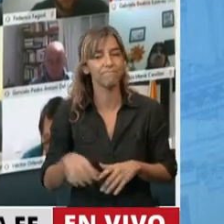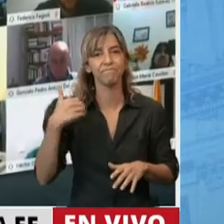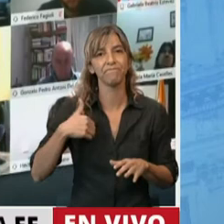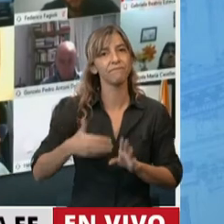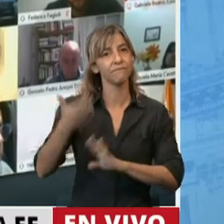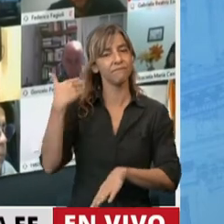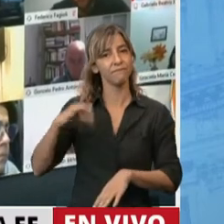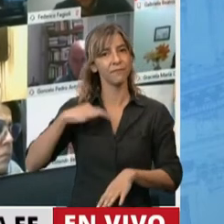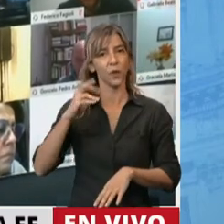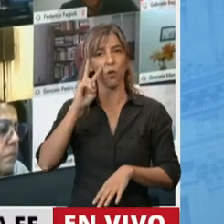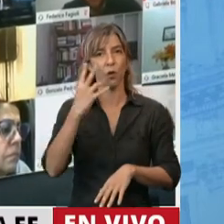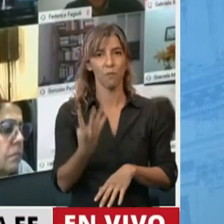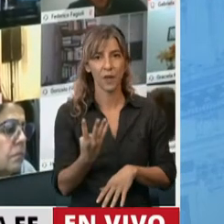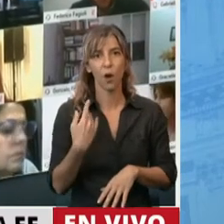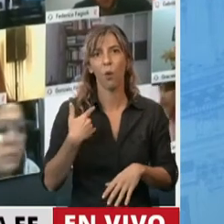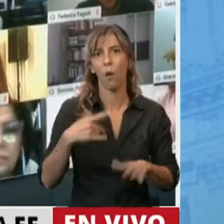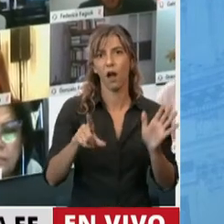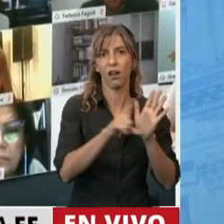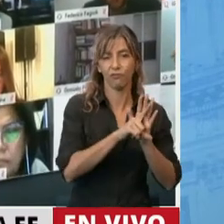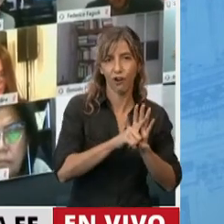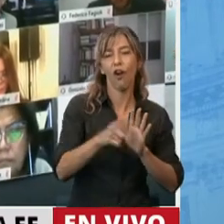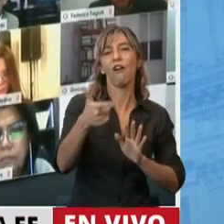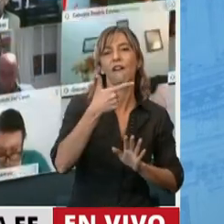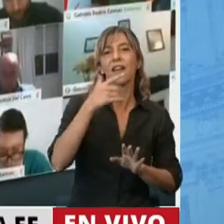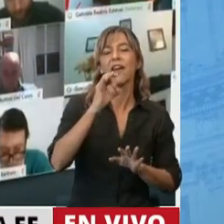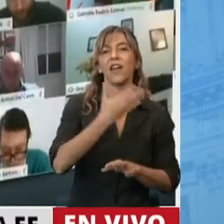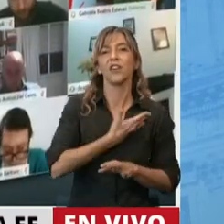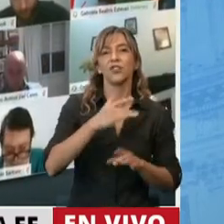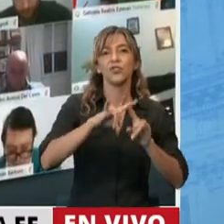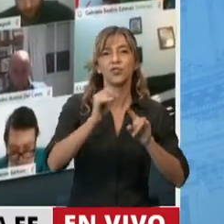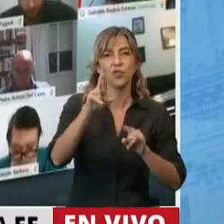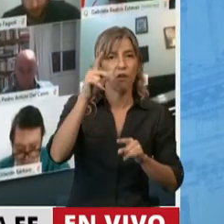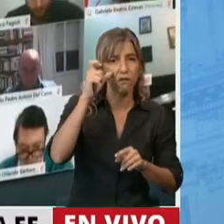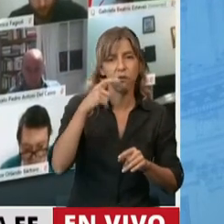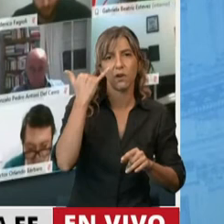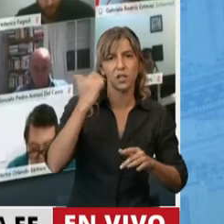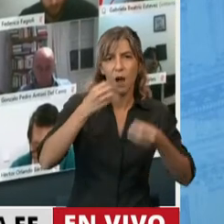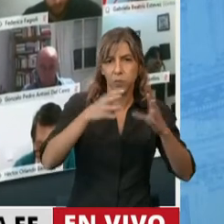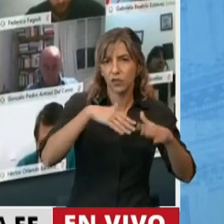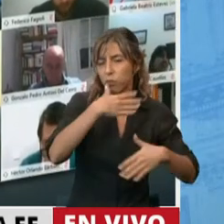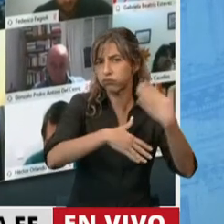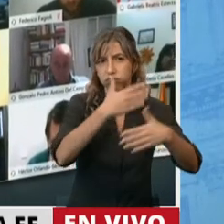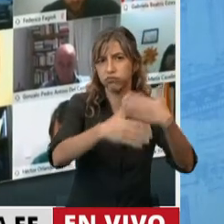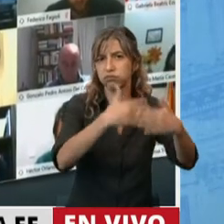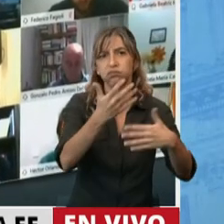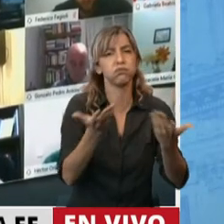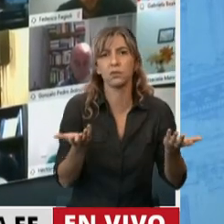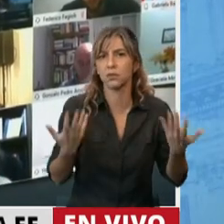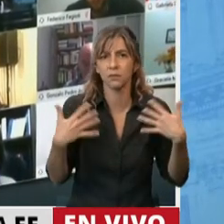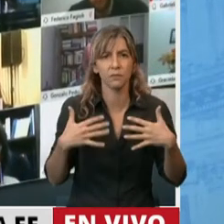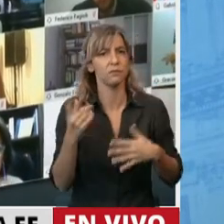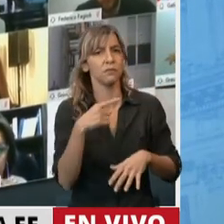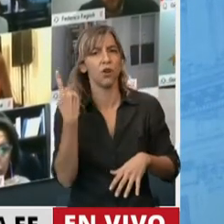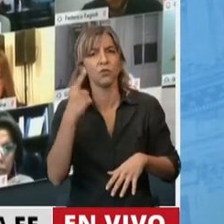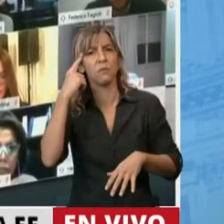desde el año 2004 con la ley de software y las empresas unicornios. No le tenemos que tener miedo y prejuicio a la